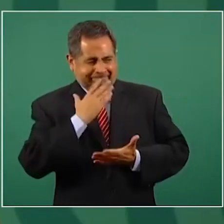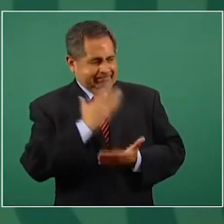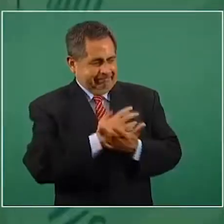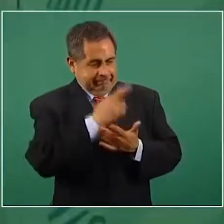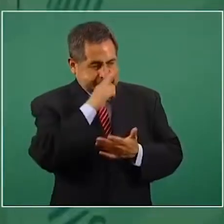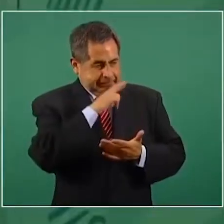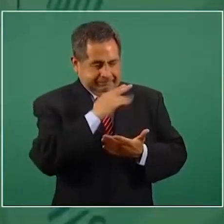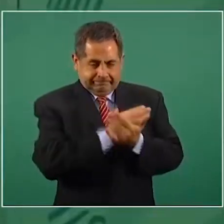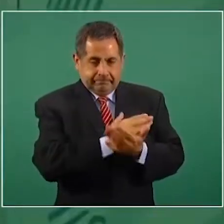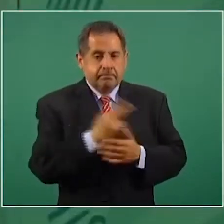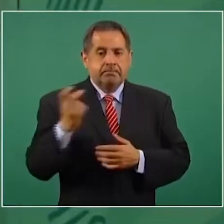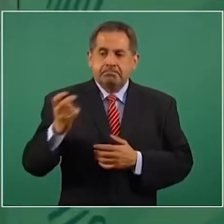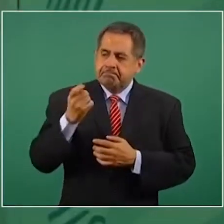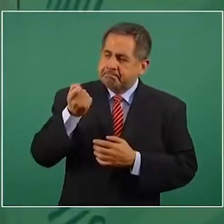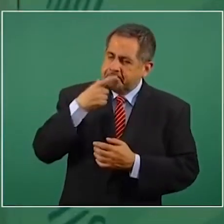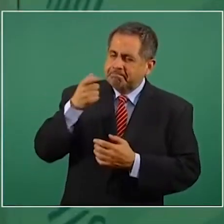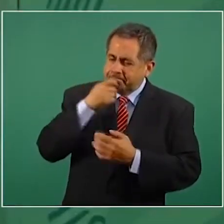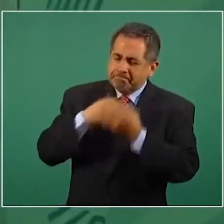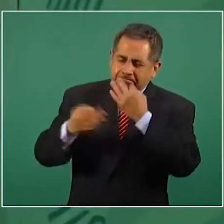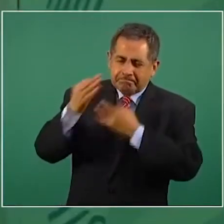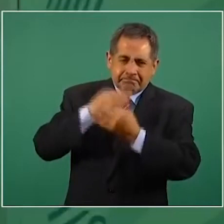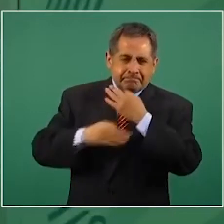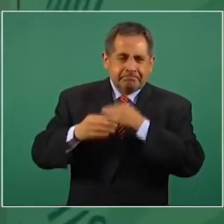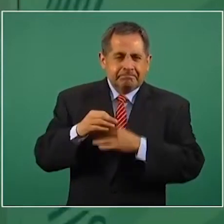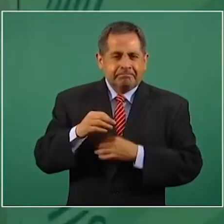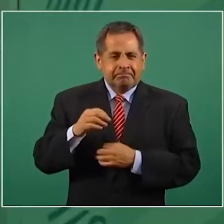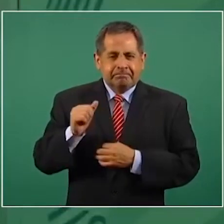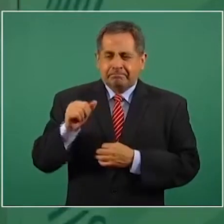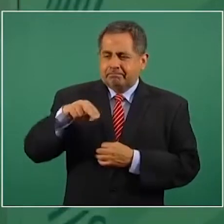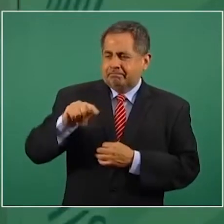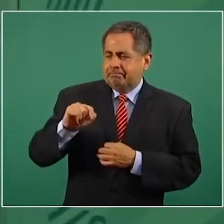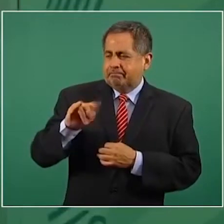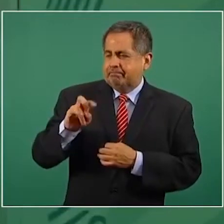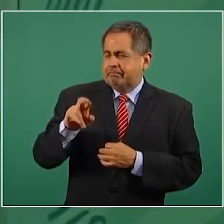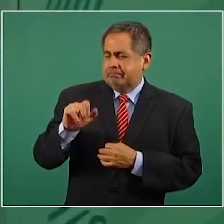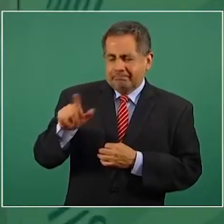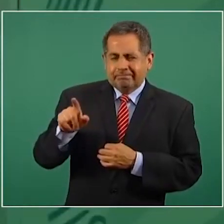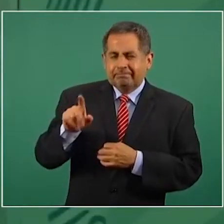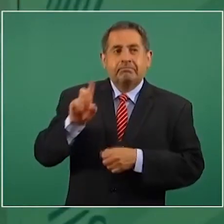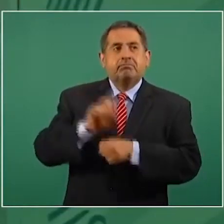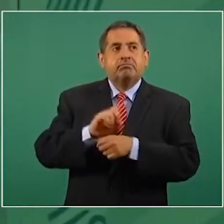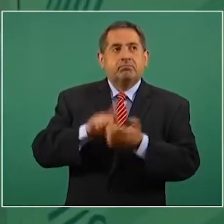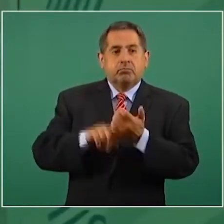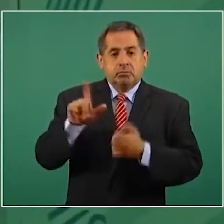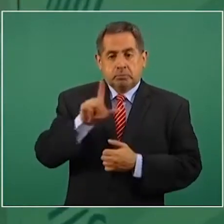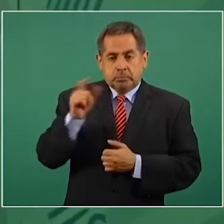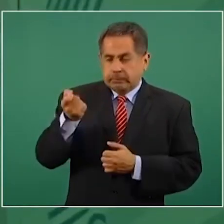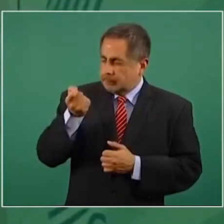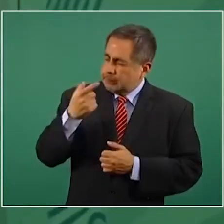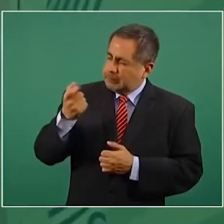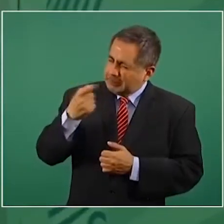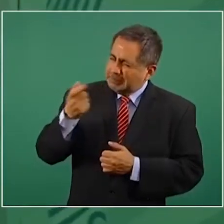tratamiento antiviral del día siguiente, del lunes.